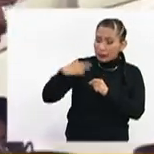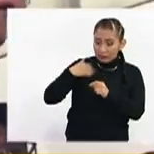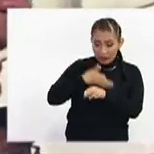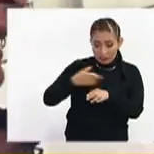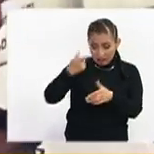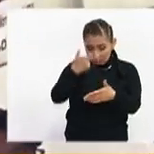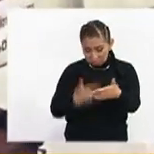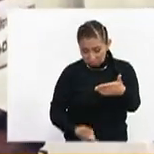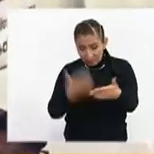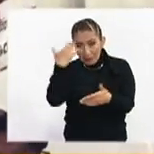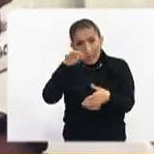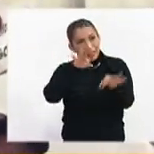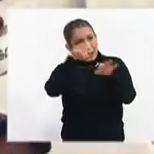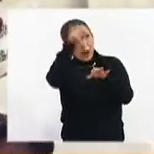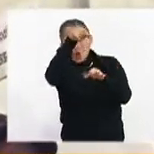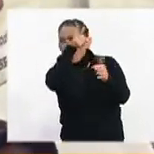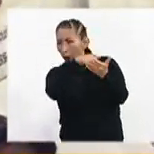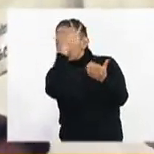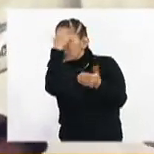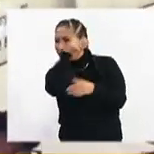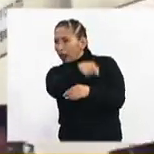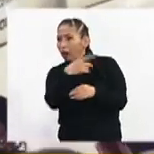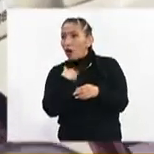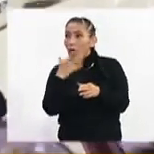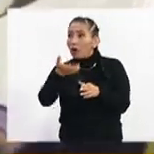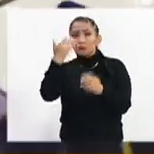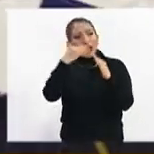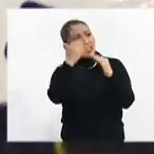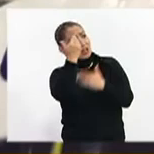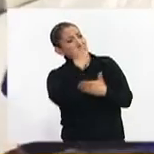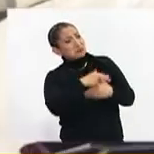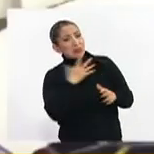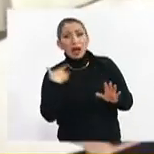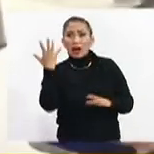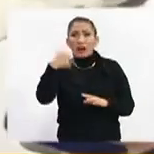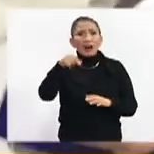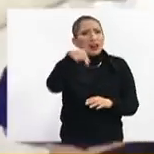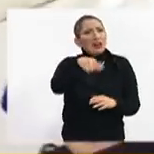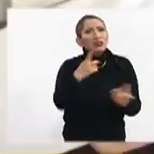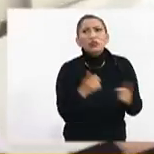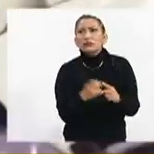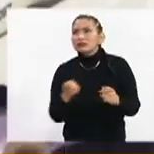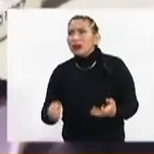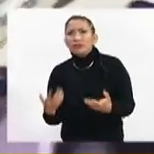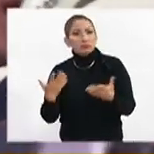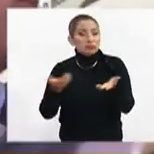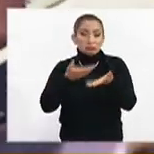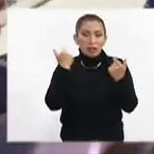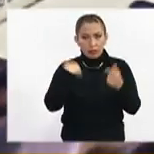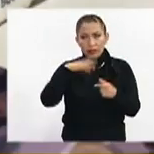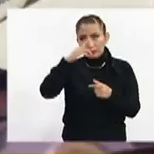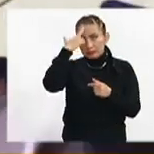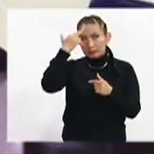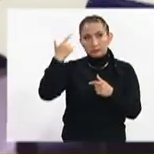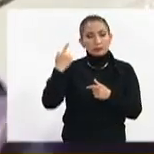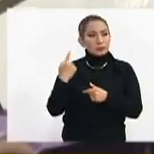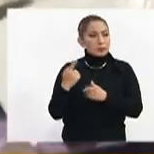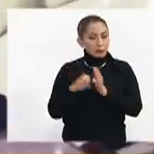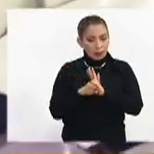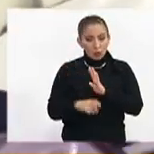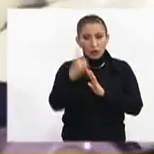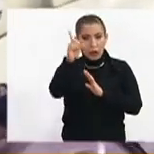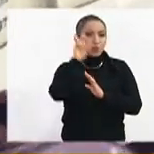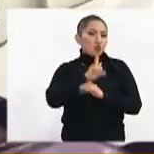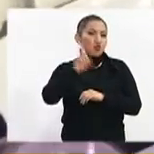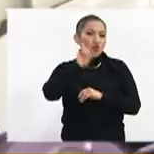algunos casos sabían que trabajaban ahí o no llegaron a su casa y vinieron a buscarlos. Yo recuerdo, por ejemplo,